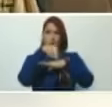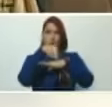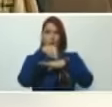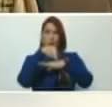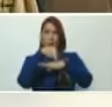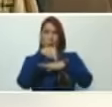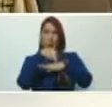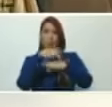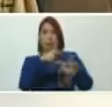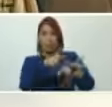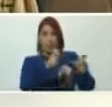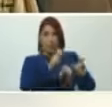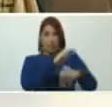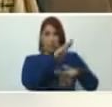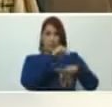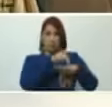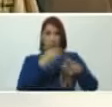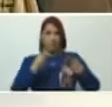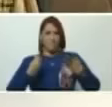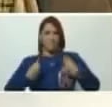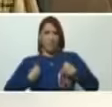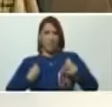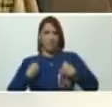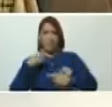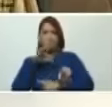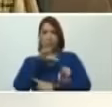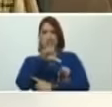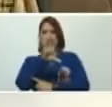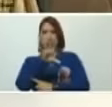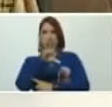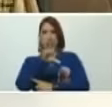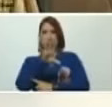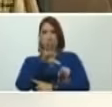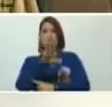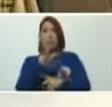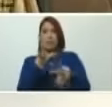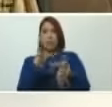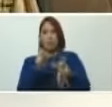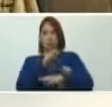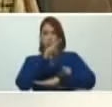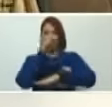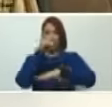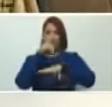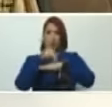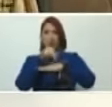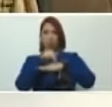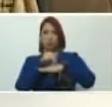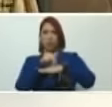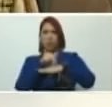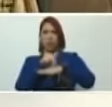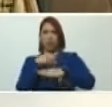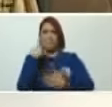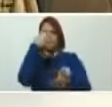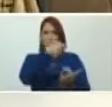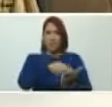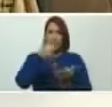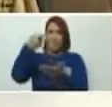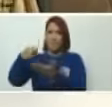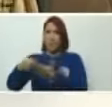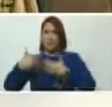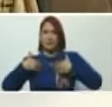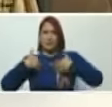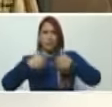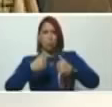del ingreso nacional es que vive el país. Del ingreso nacional se paga la seguridad